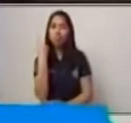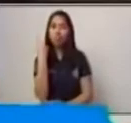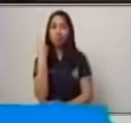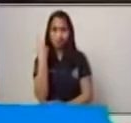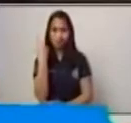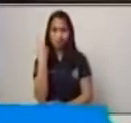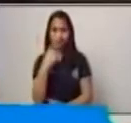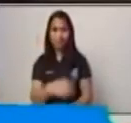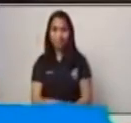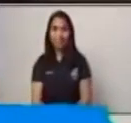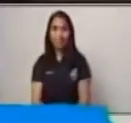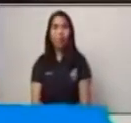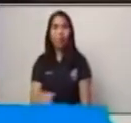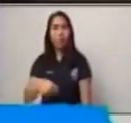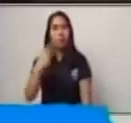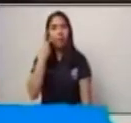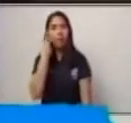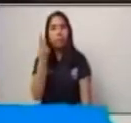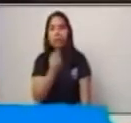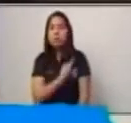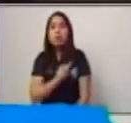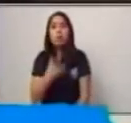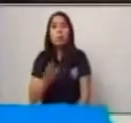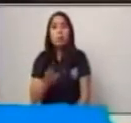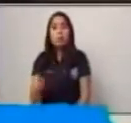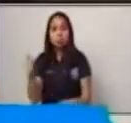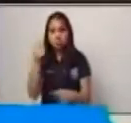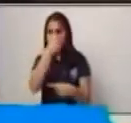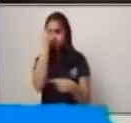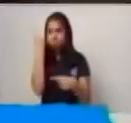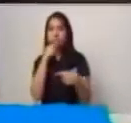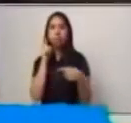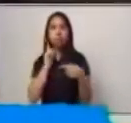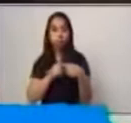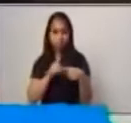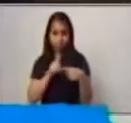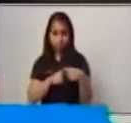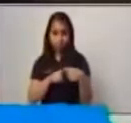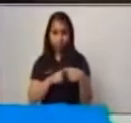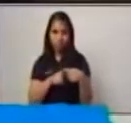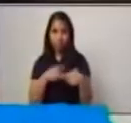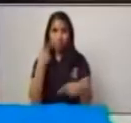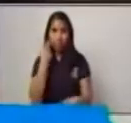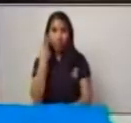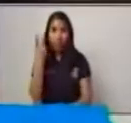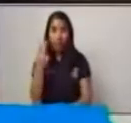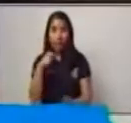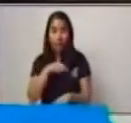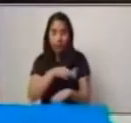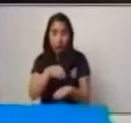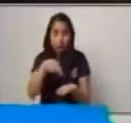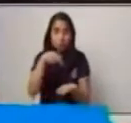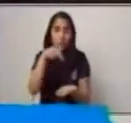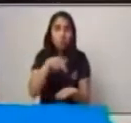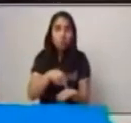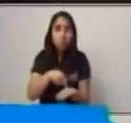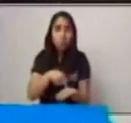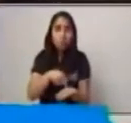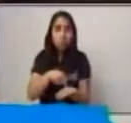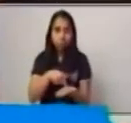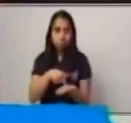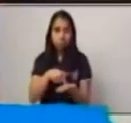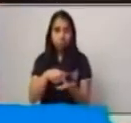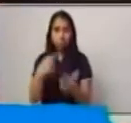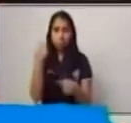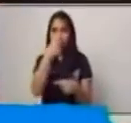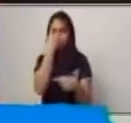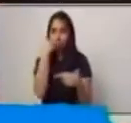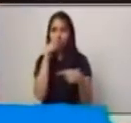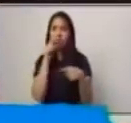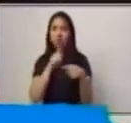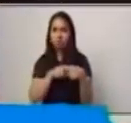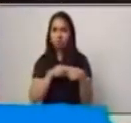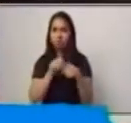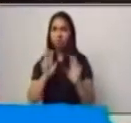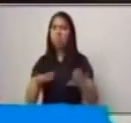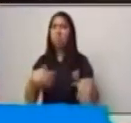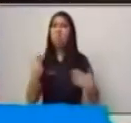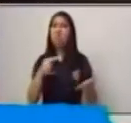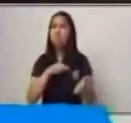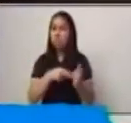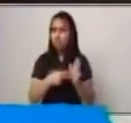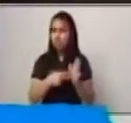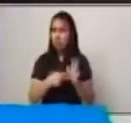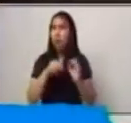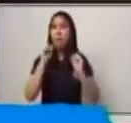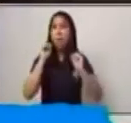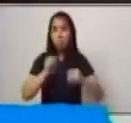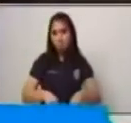tema. El núcleo del sujeto va a ser de aquello que estamos hablando. Puede ser un sustantivo,